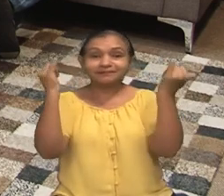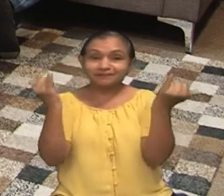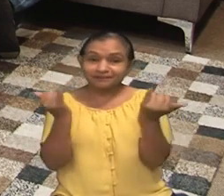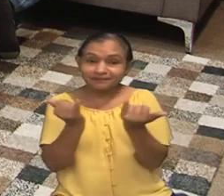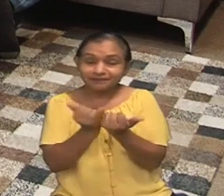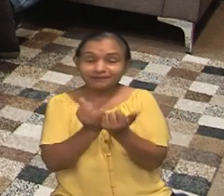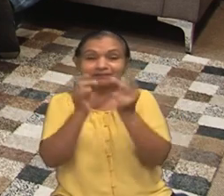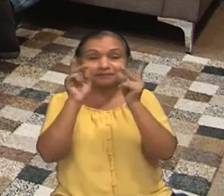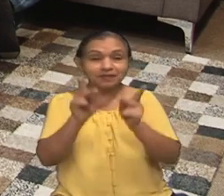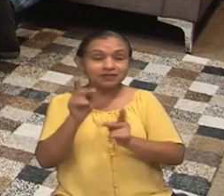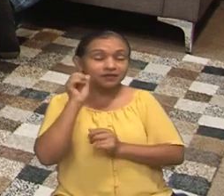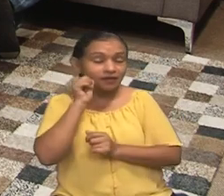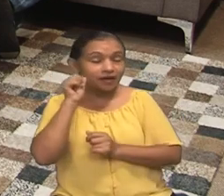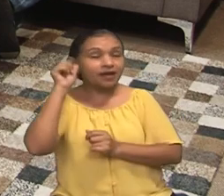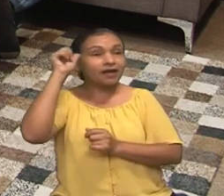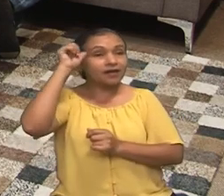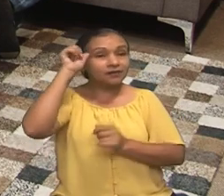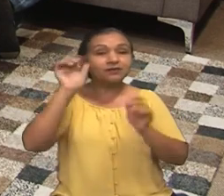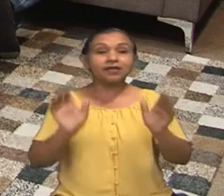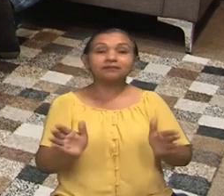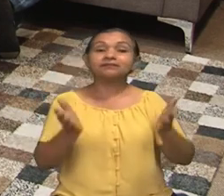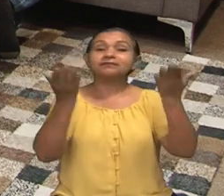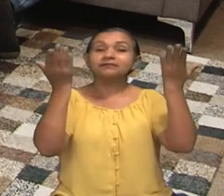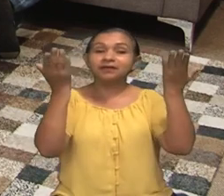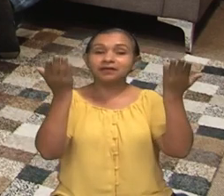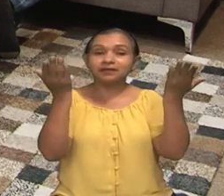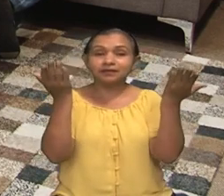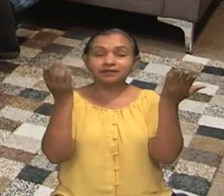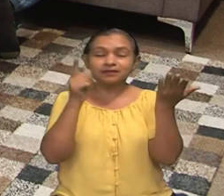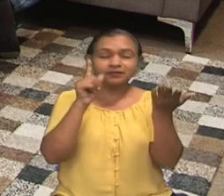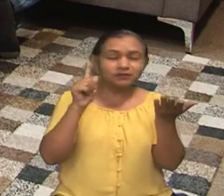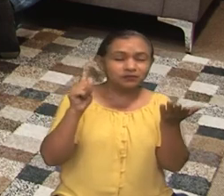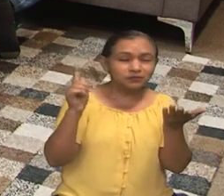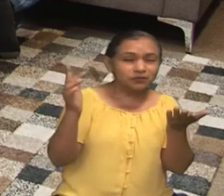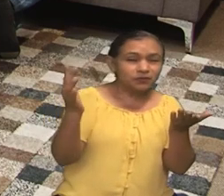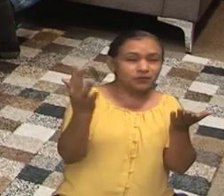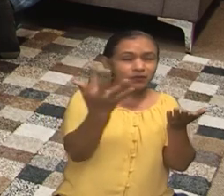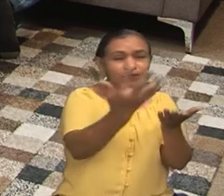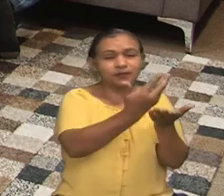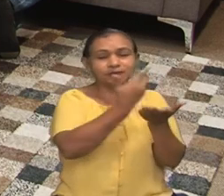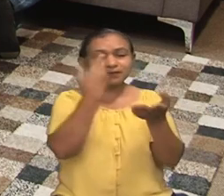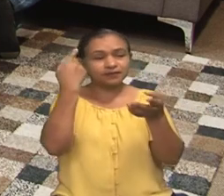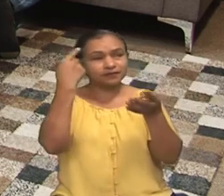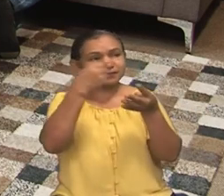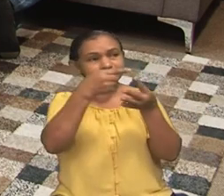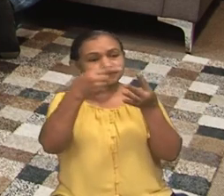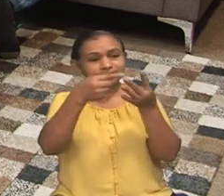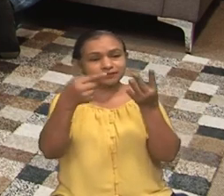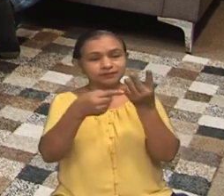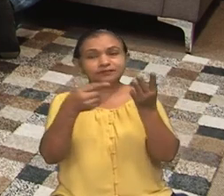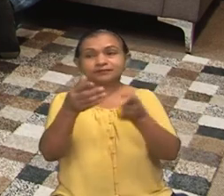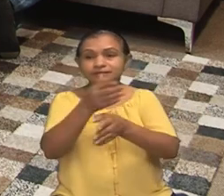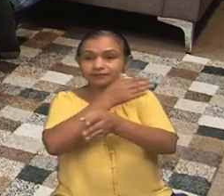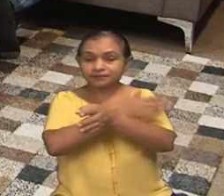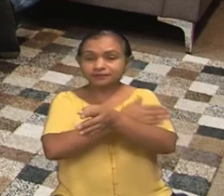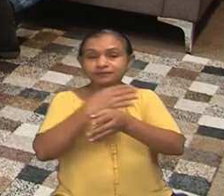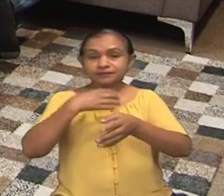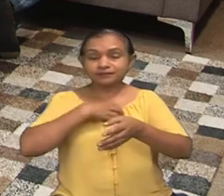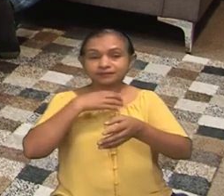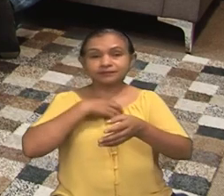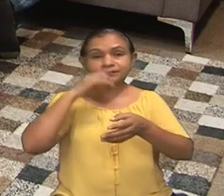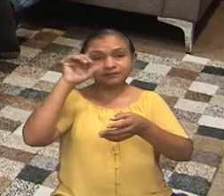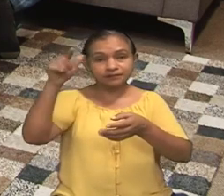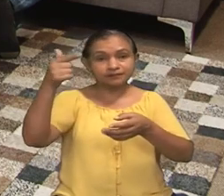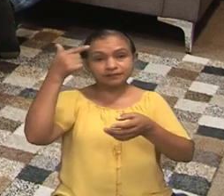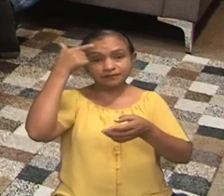las Personas Adultas Mayores, vamos a decir que todas estas líneas conceptuales que te mencioné, nuestro gobierno, nuestro